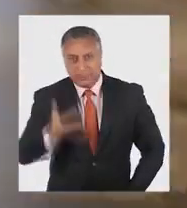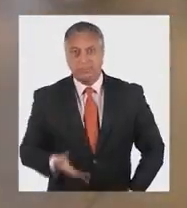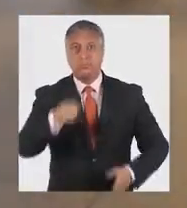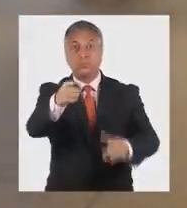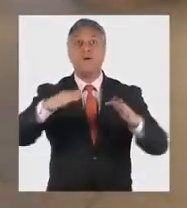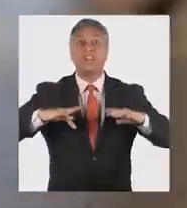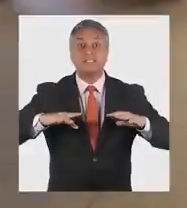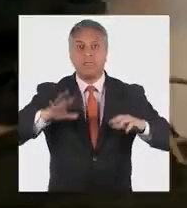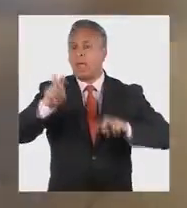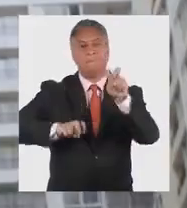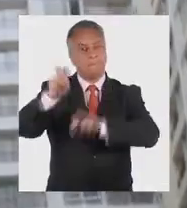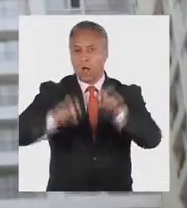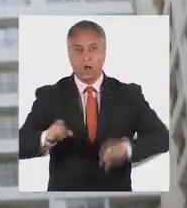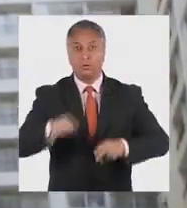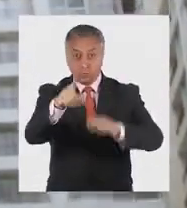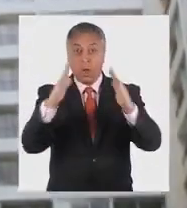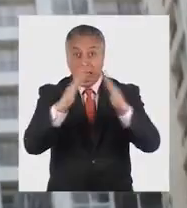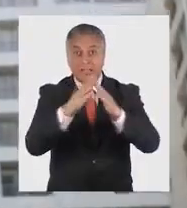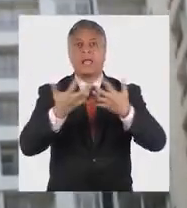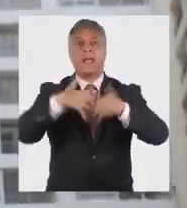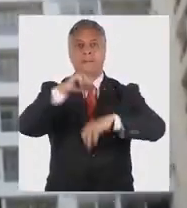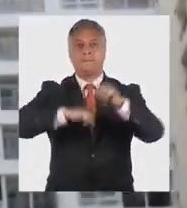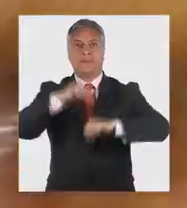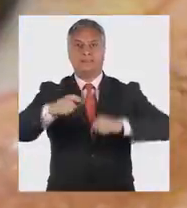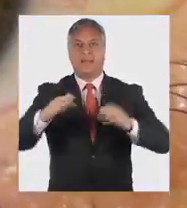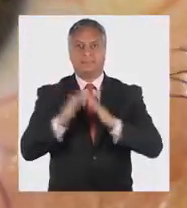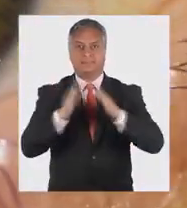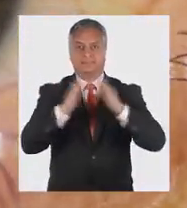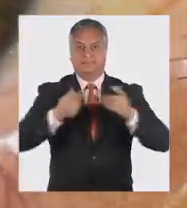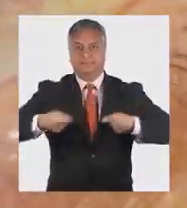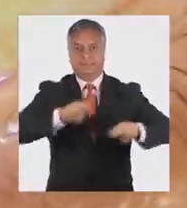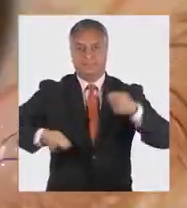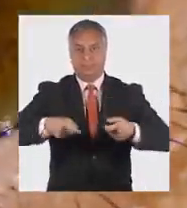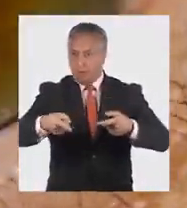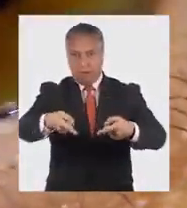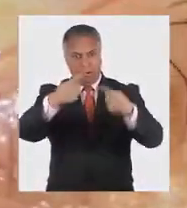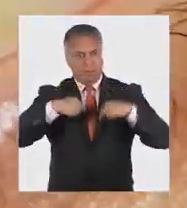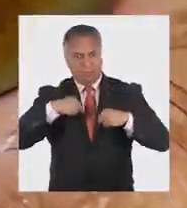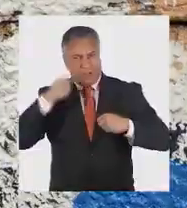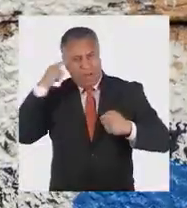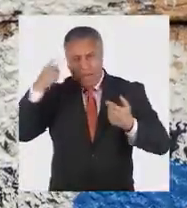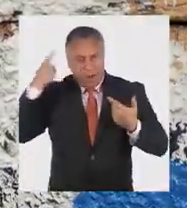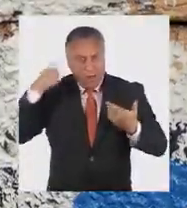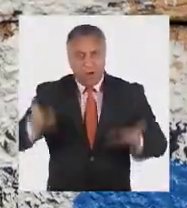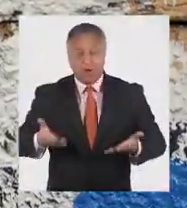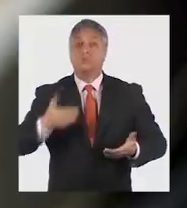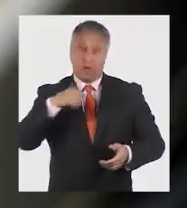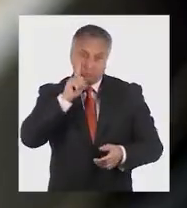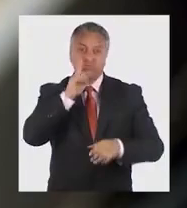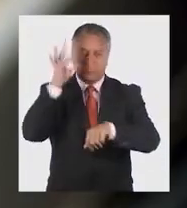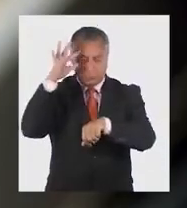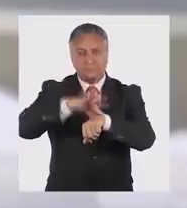Tu felicidad, un mall. Tu casa, una empresa inmobiliaria. Nos están volviendo locos. Bueno, de hecho, tenemos